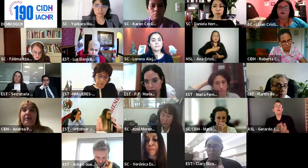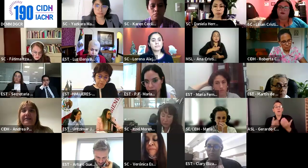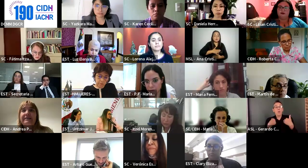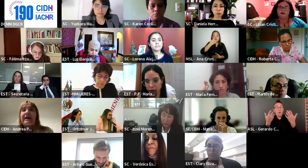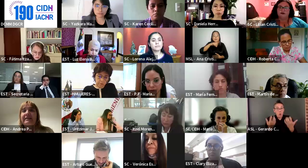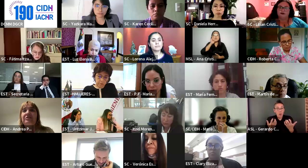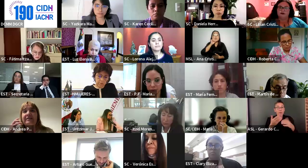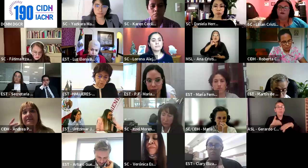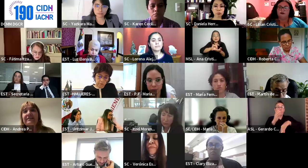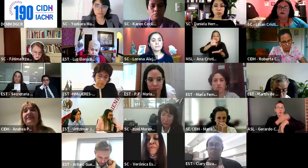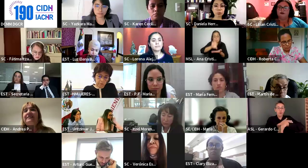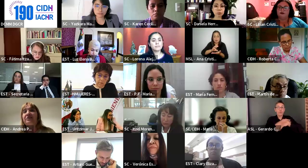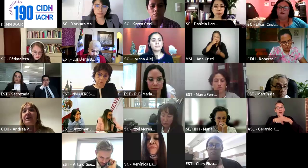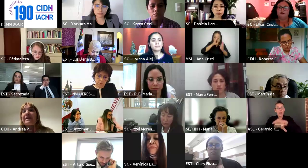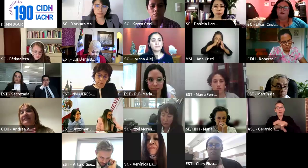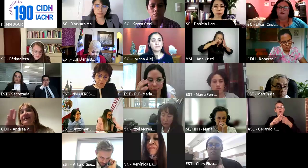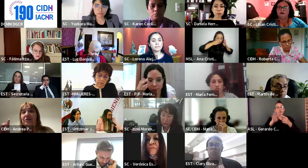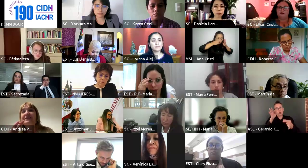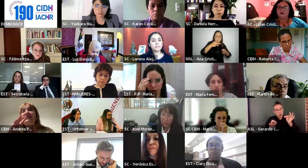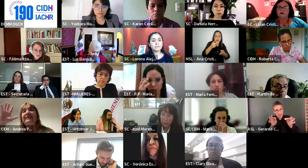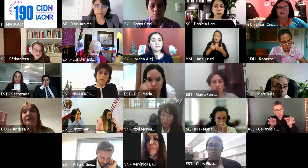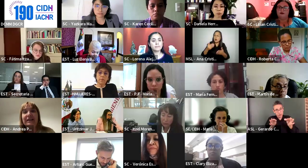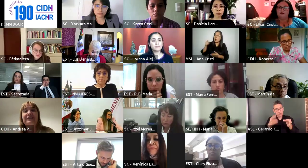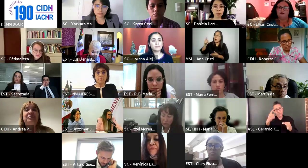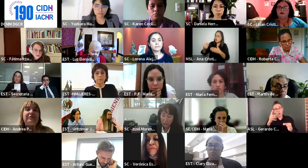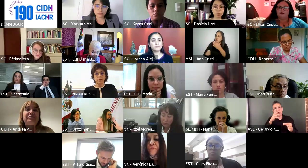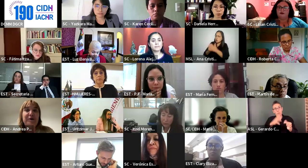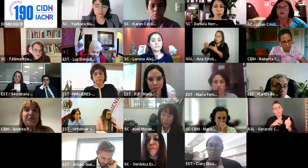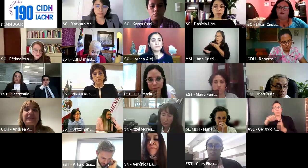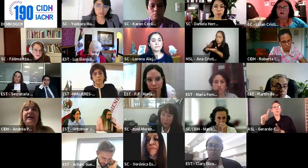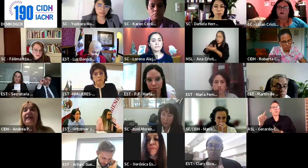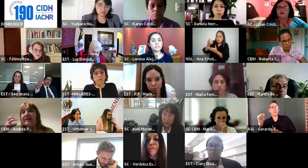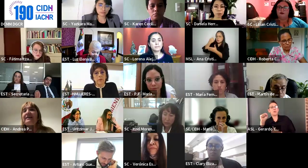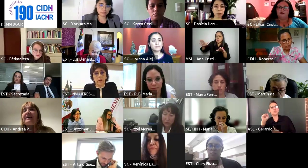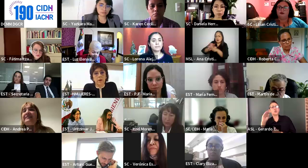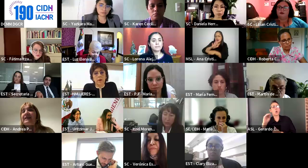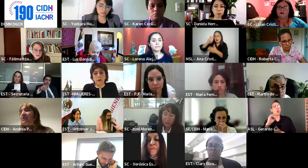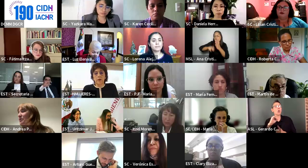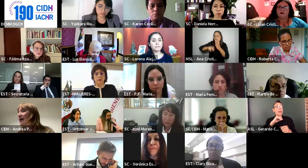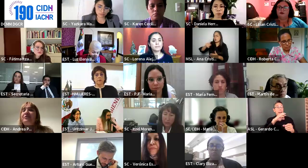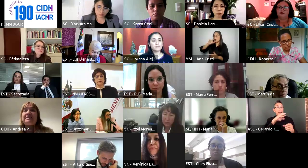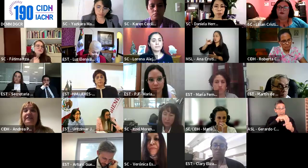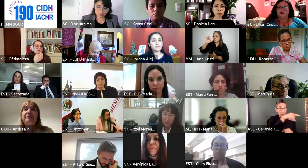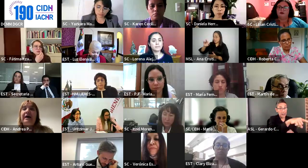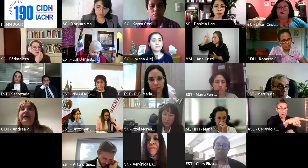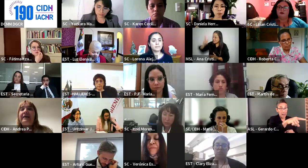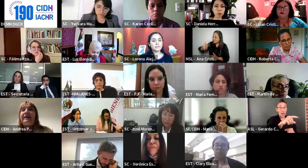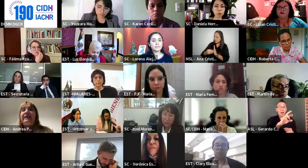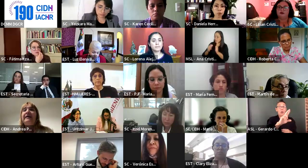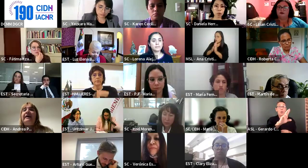con discapacidad, y entonces quiero saber si dentro de este gran debate sobre reforma judicial está incorporado este